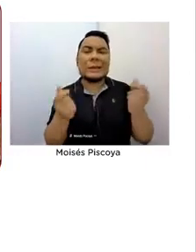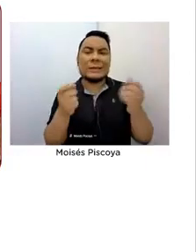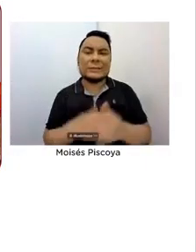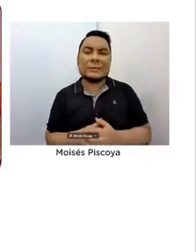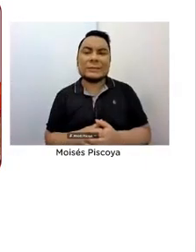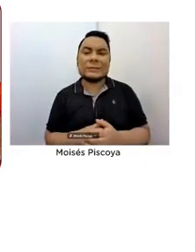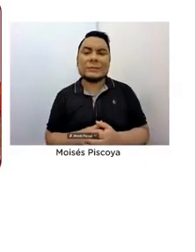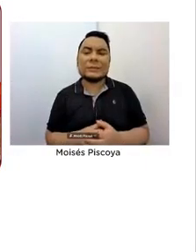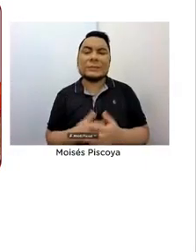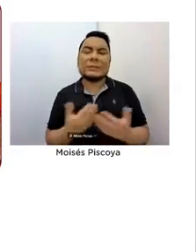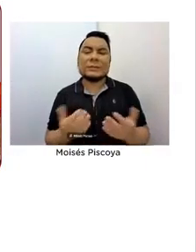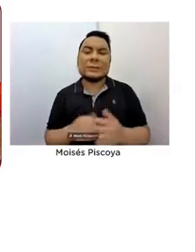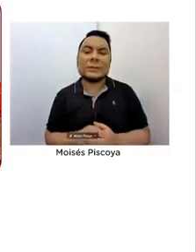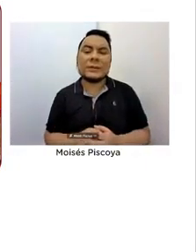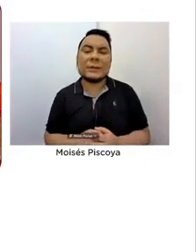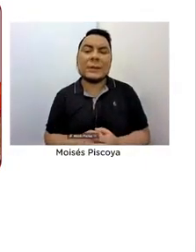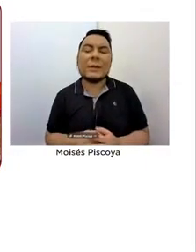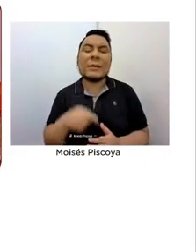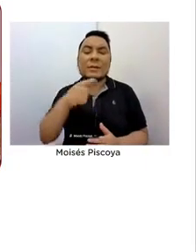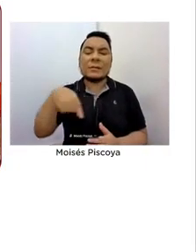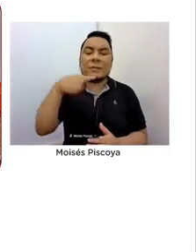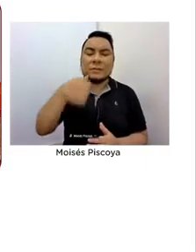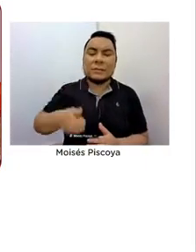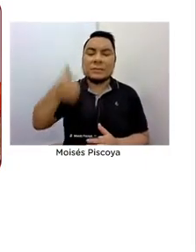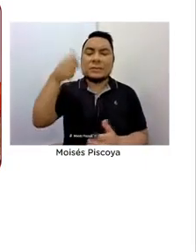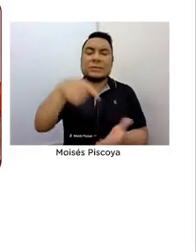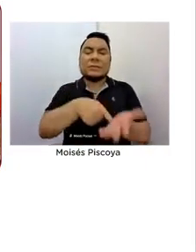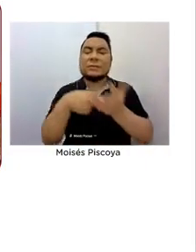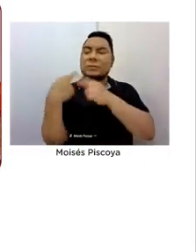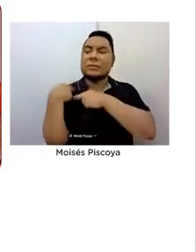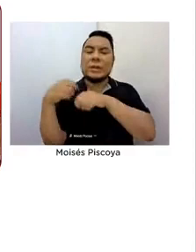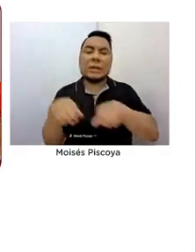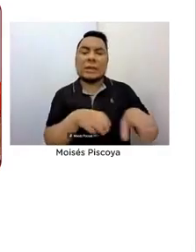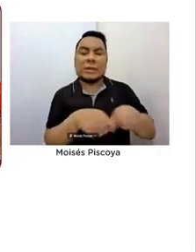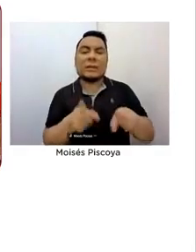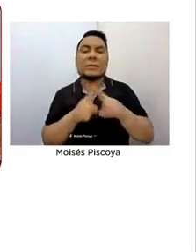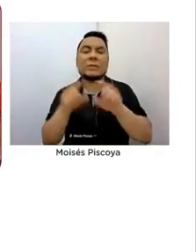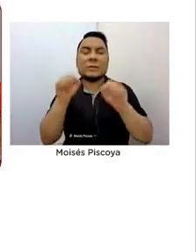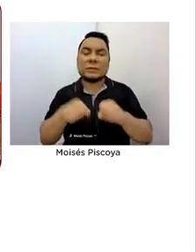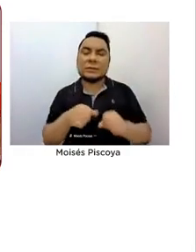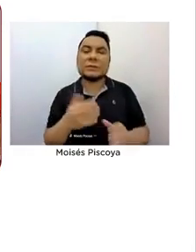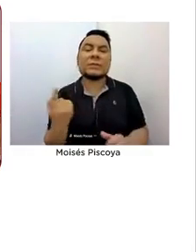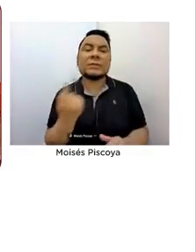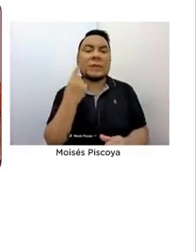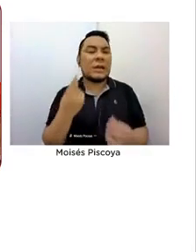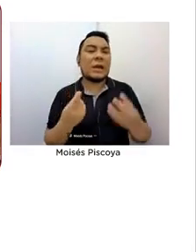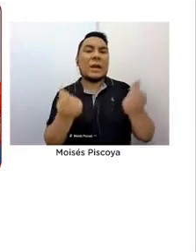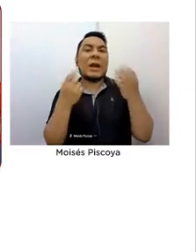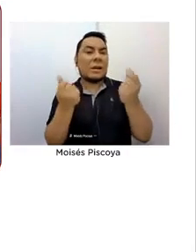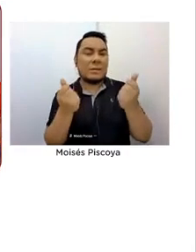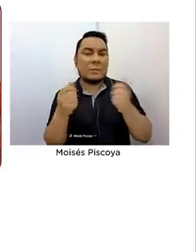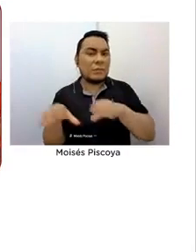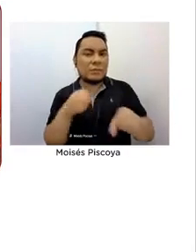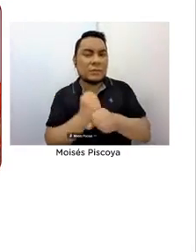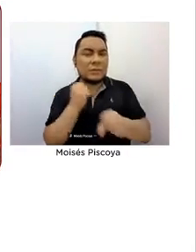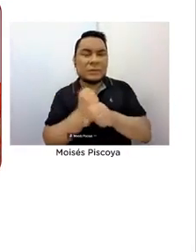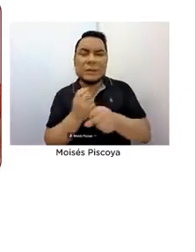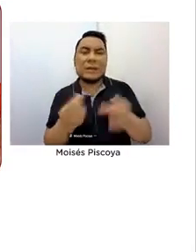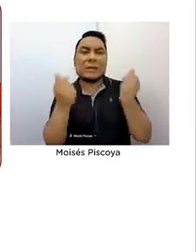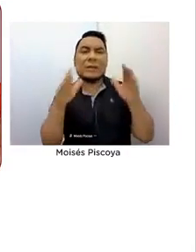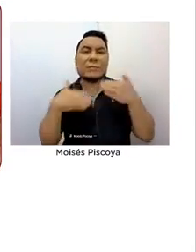límites que como funcionarios estamos obligados a cumplir, pero siendo lo suficientemente rápidos y veloces para